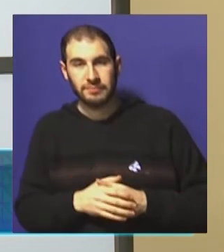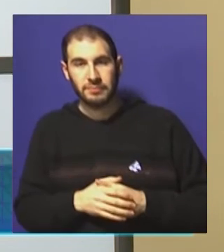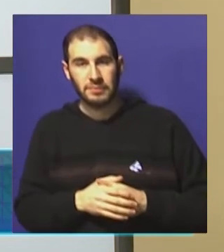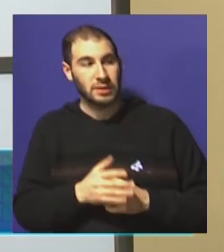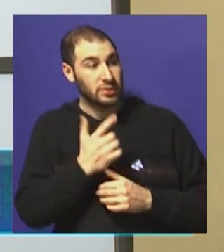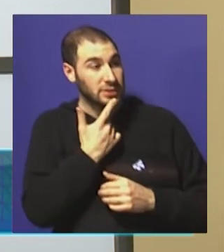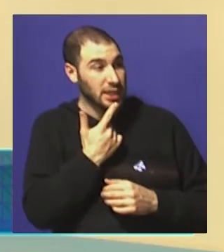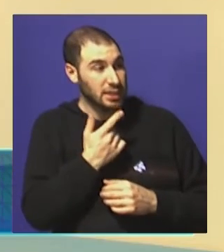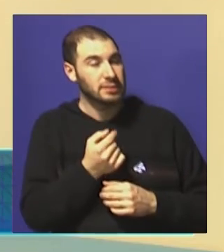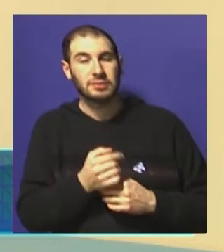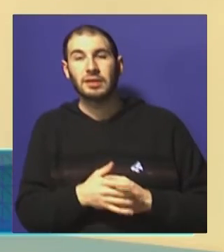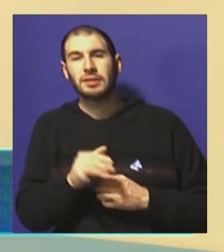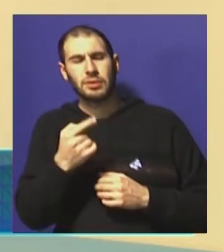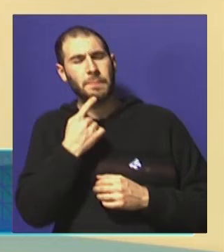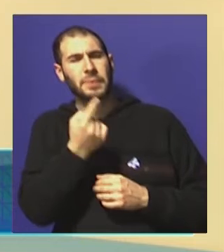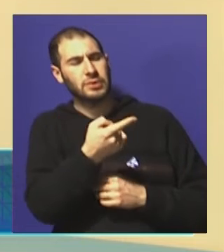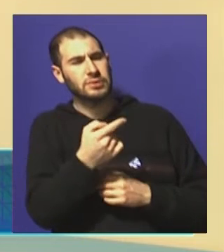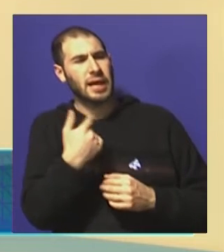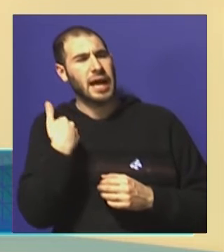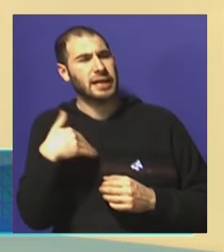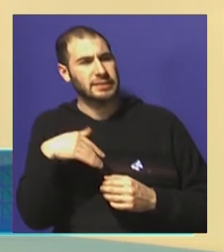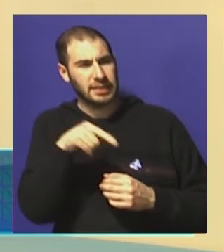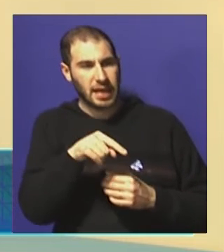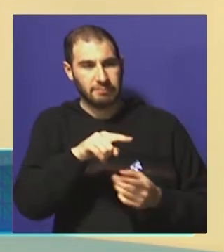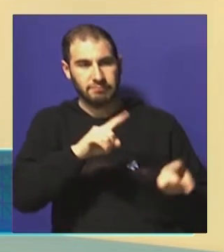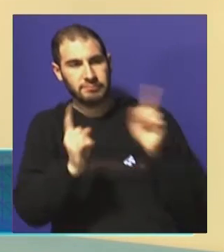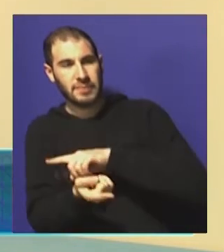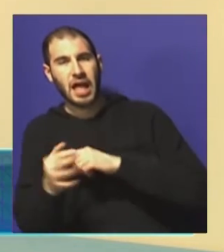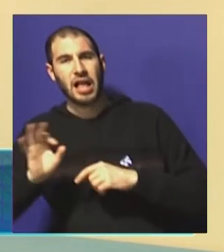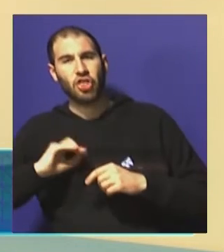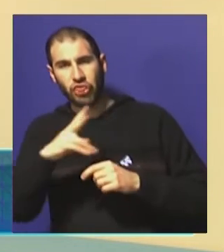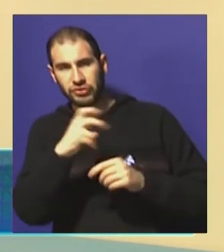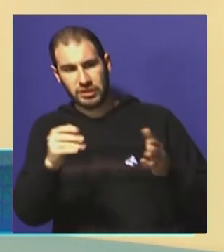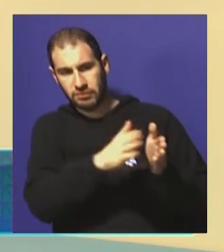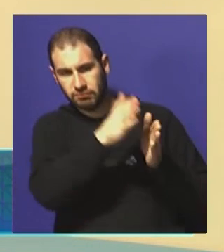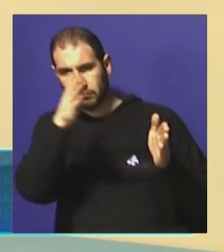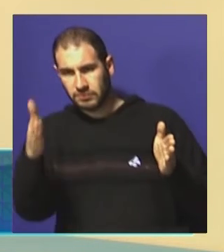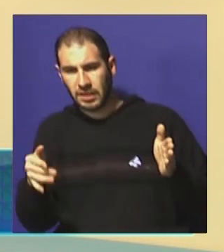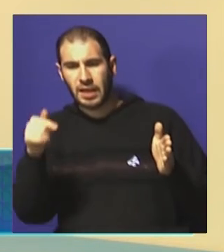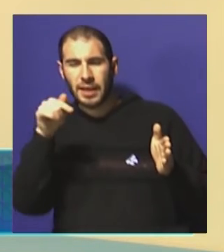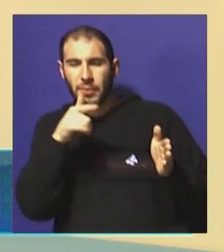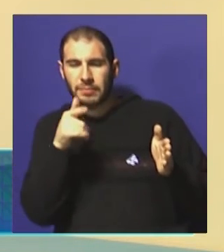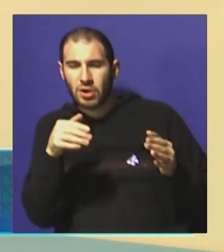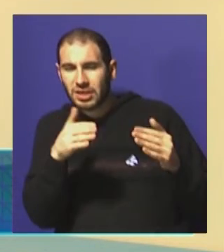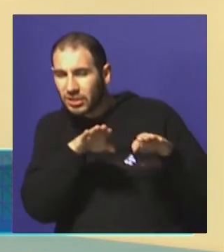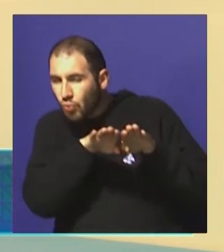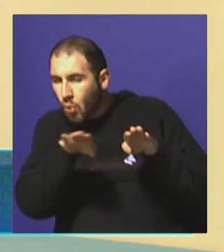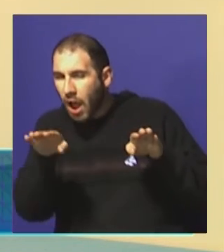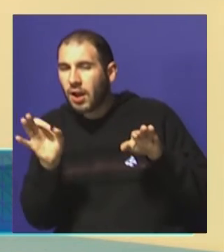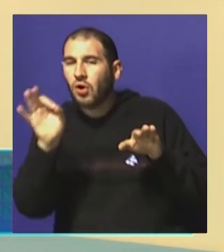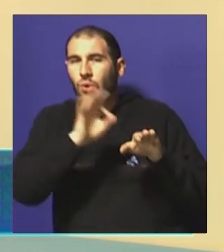Lucy. Sí, quería preguntarte, entre esa Argentina y esta de ahora, 200 años después, ¿hay algún punto en común,